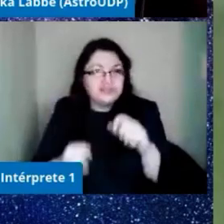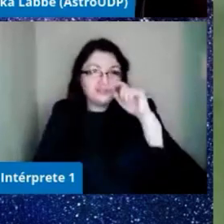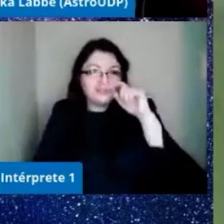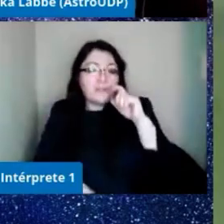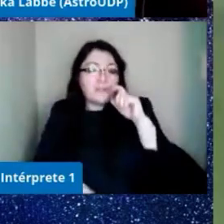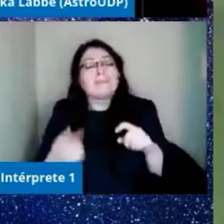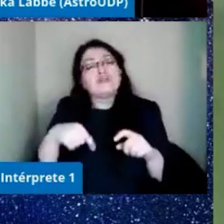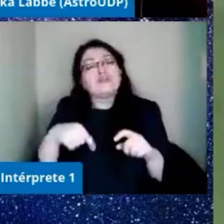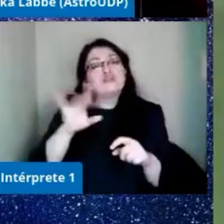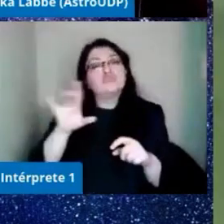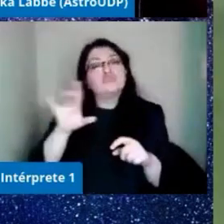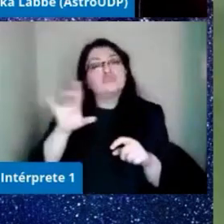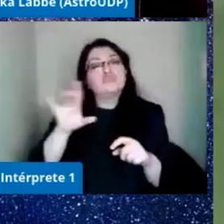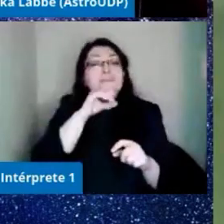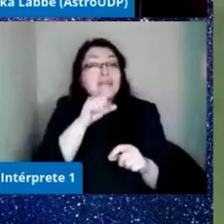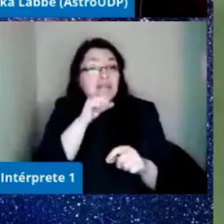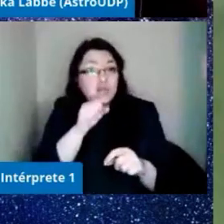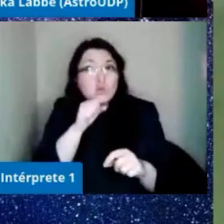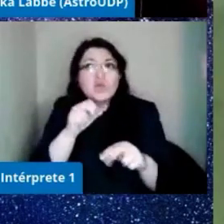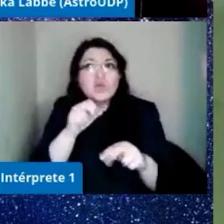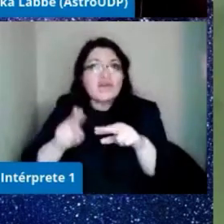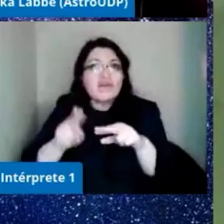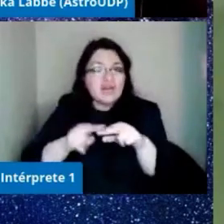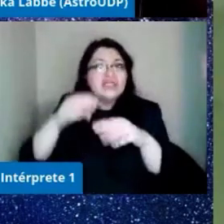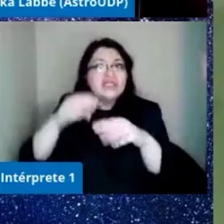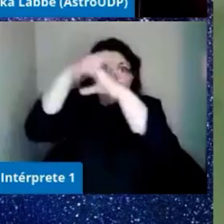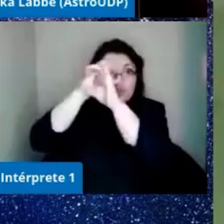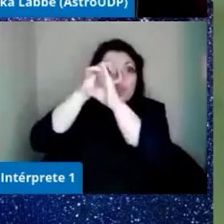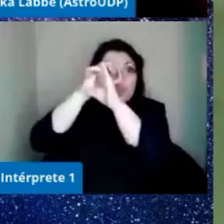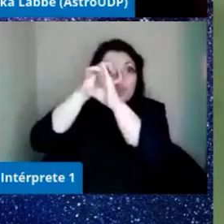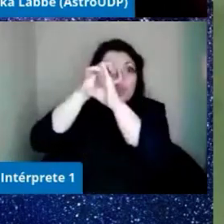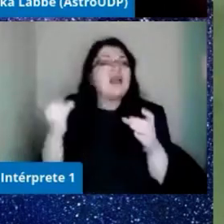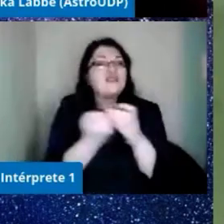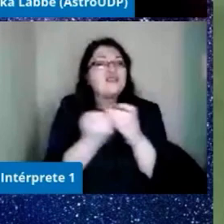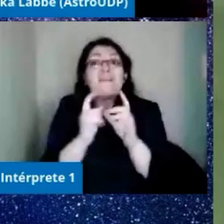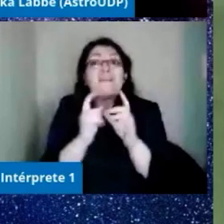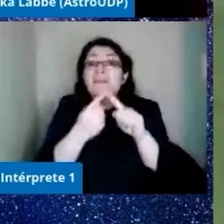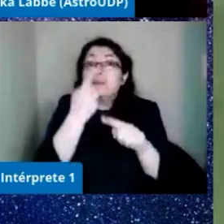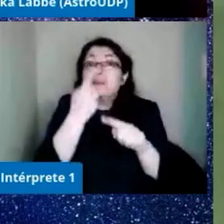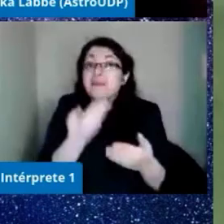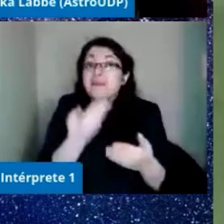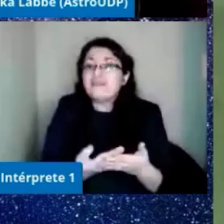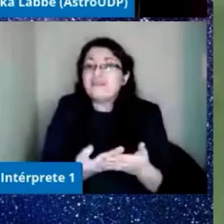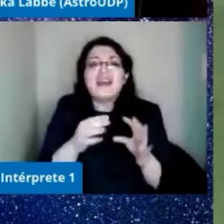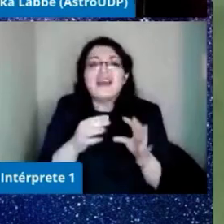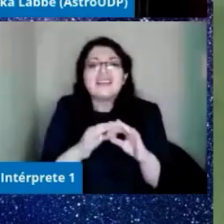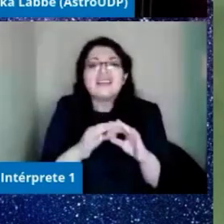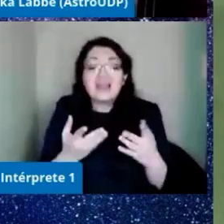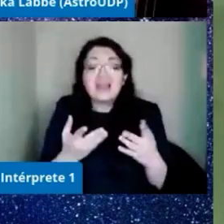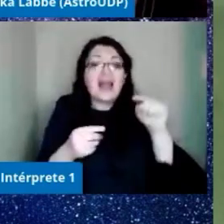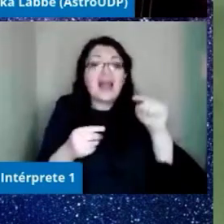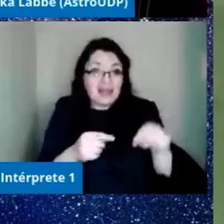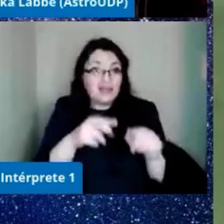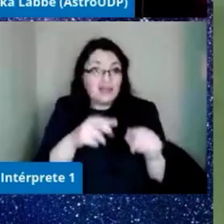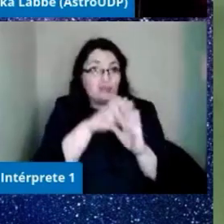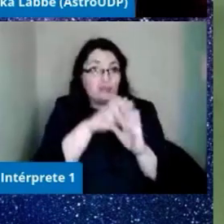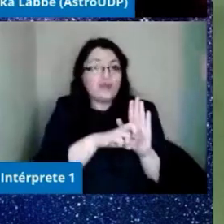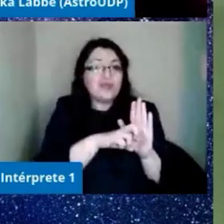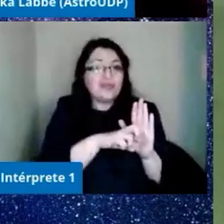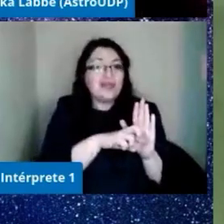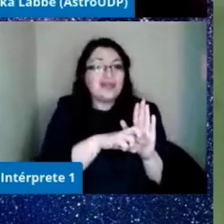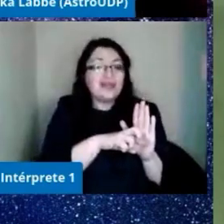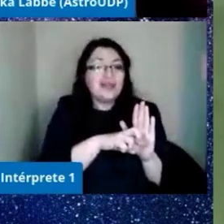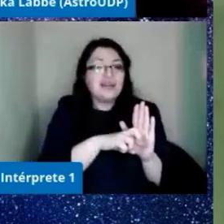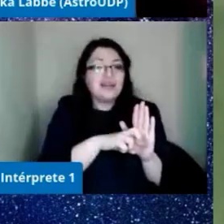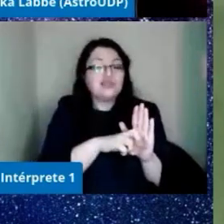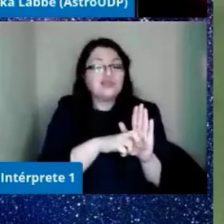a Perú desarrollando astronomía inclusiva por primera vez gracias a estos proyectos de Astro EVI que llegaron hasta allá. Así que por eso lo